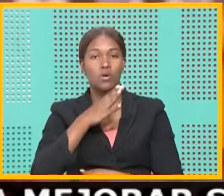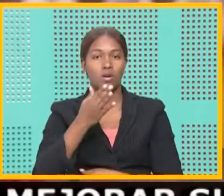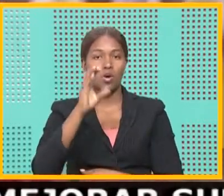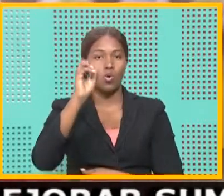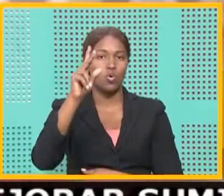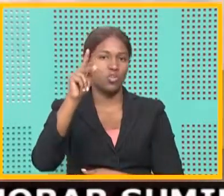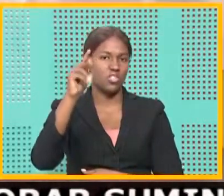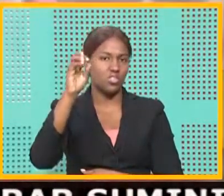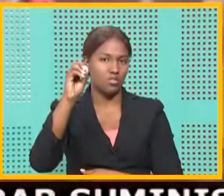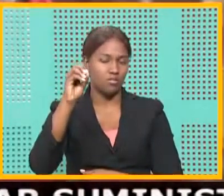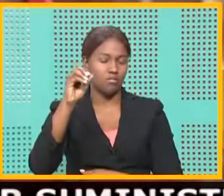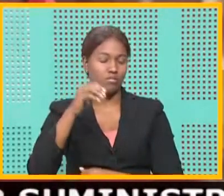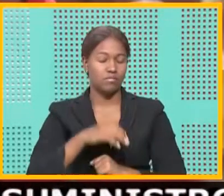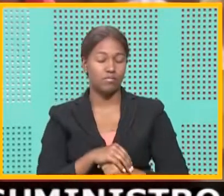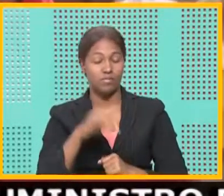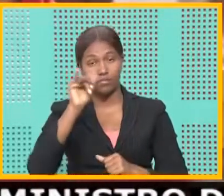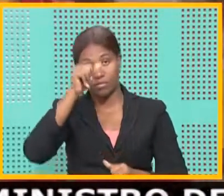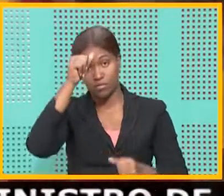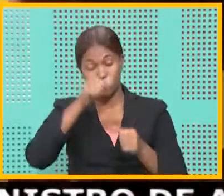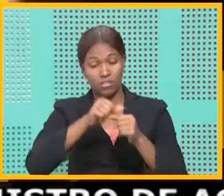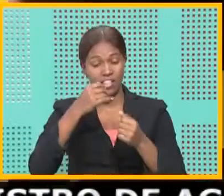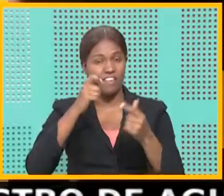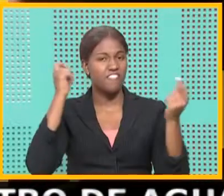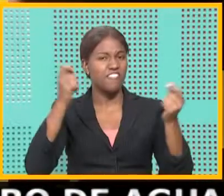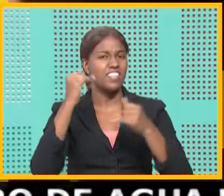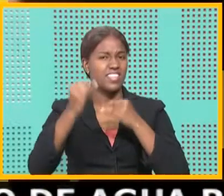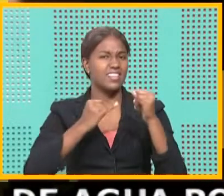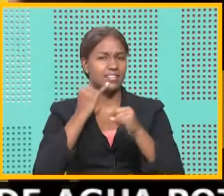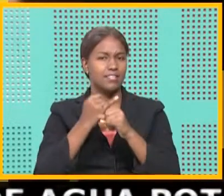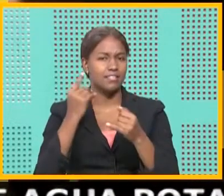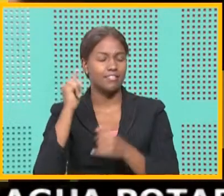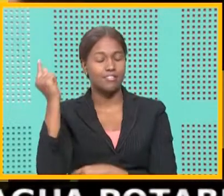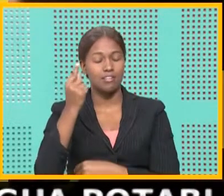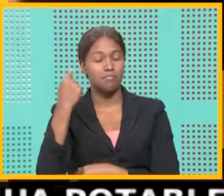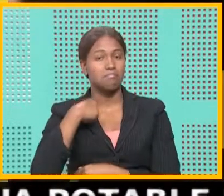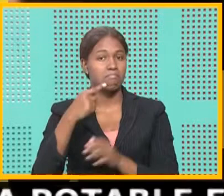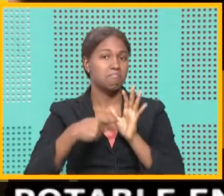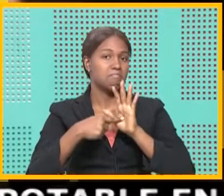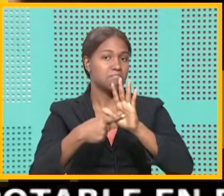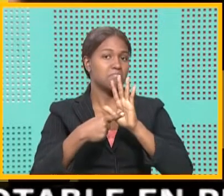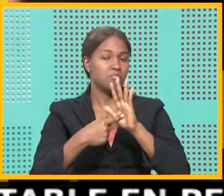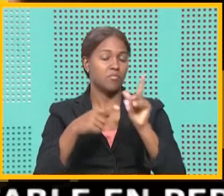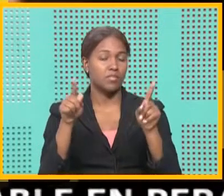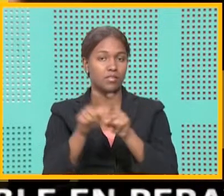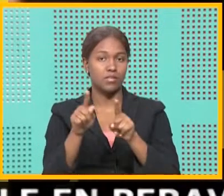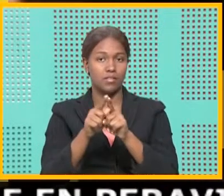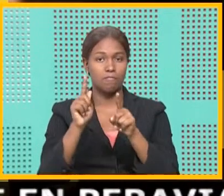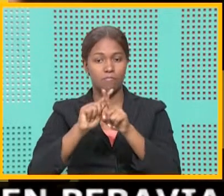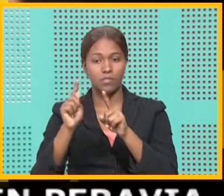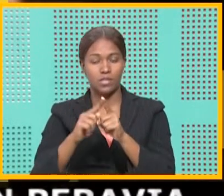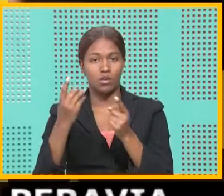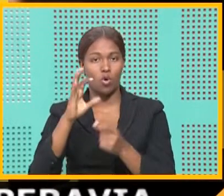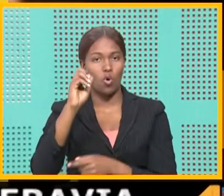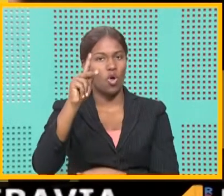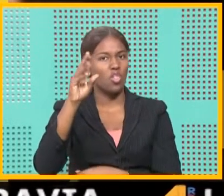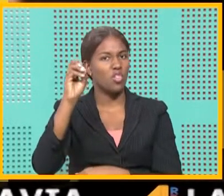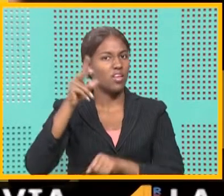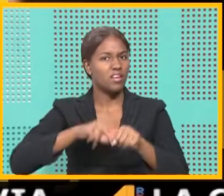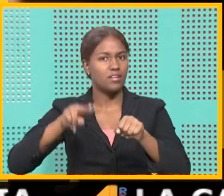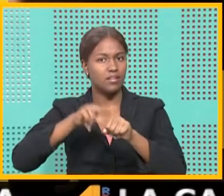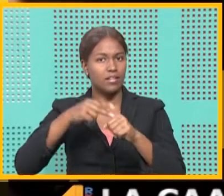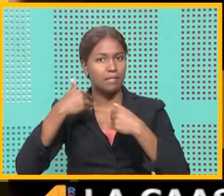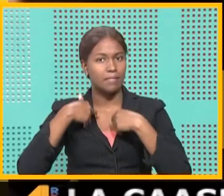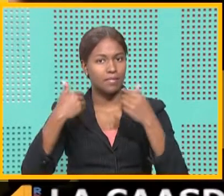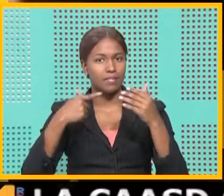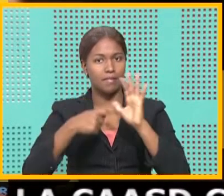Corto. Femujer. Sí, recuerda que es un festival internacional. Sí. Así es que siempre mostramos, además de los cortos nacionales, pues hay una